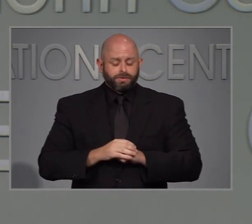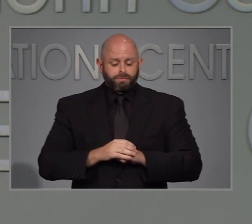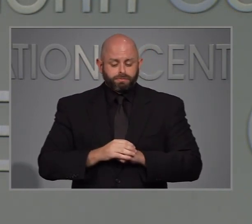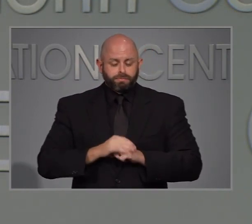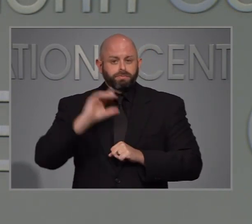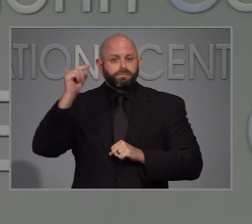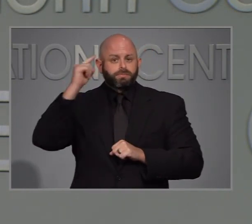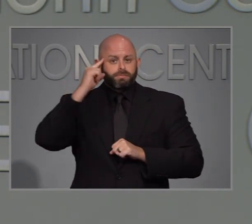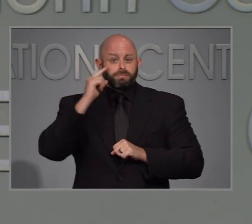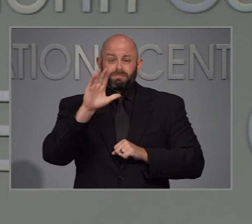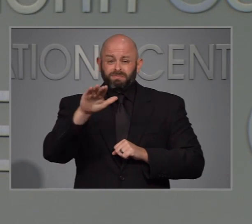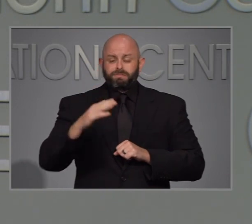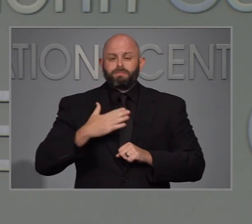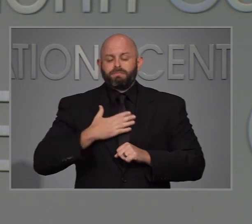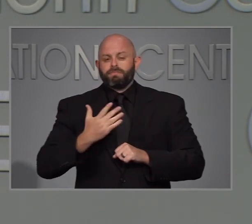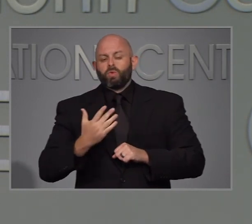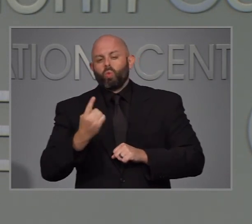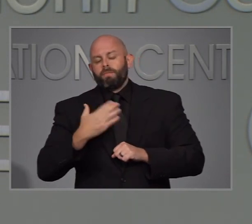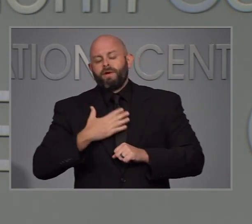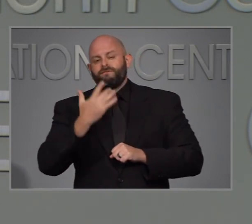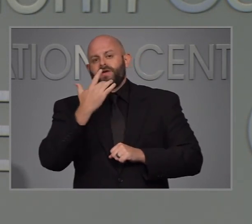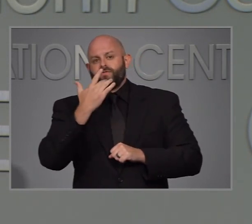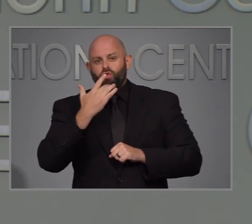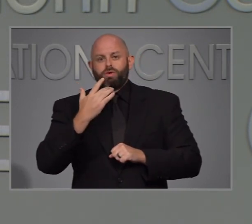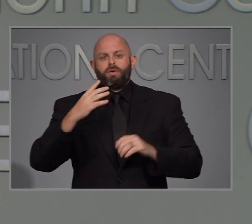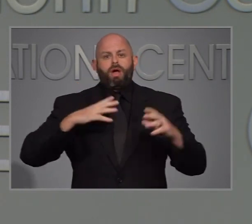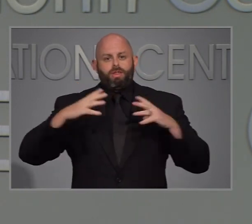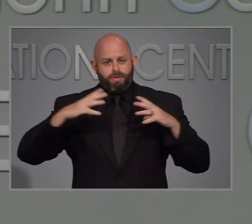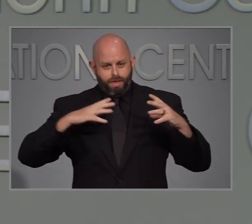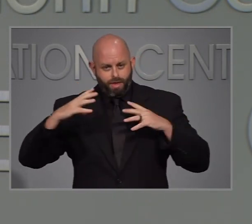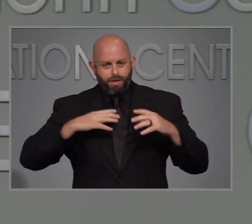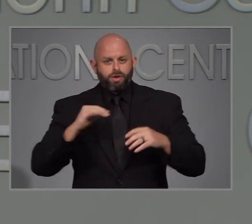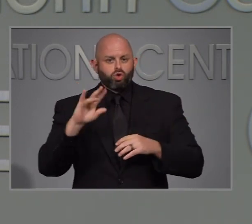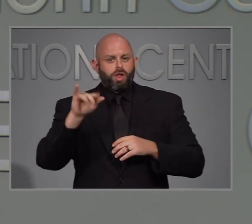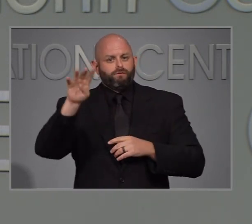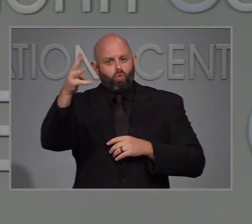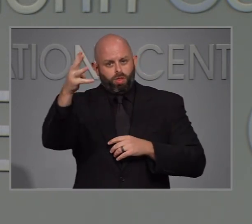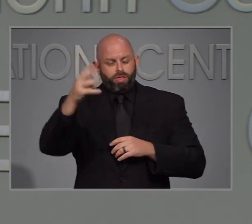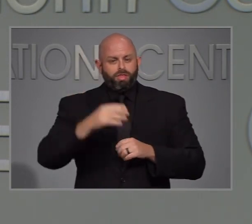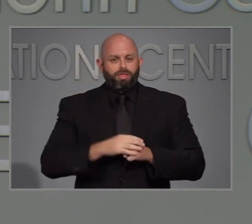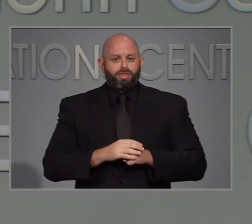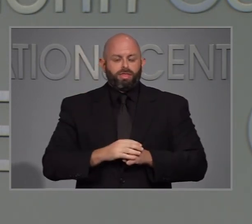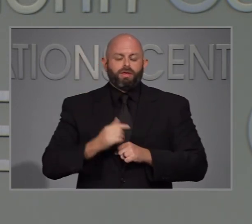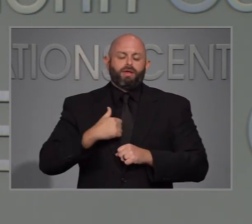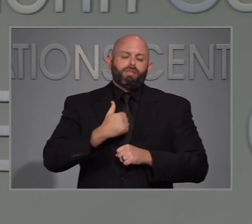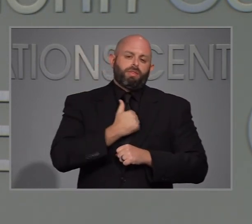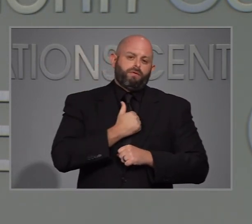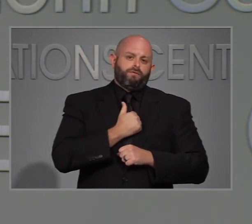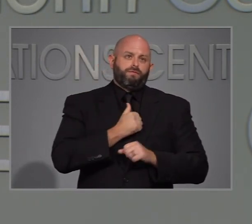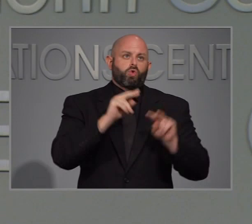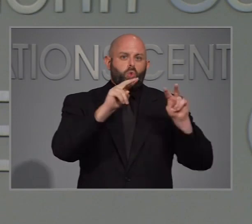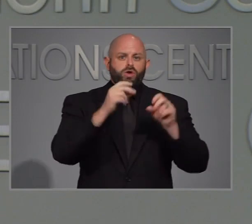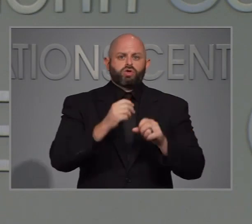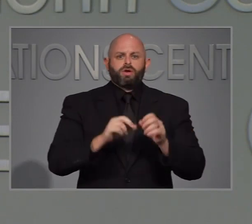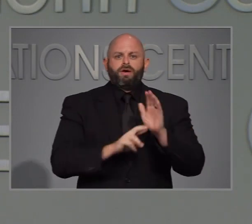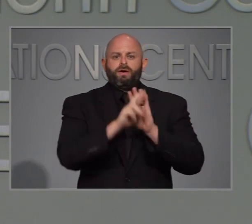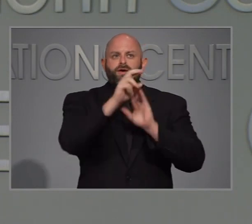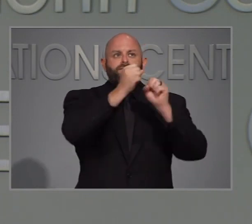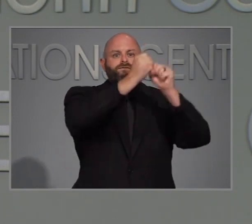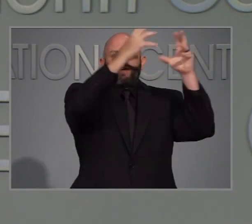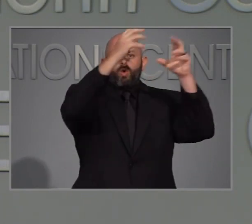mis días festivos favoritos. Mi esposa Kristen le encanta estar viendo los fuegos artificiales